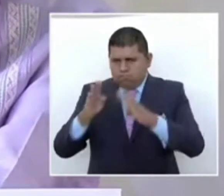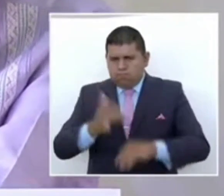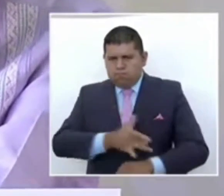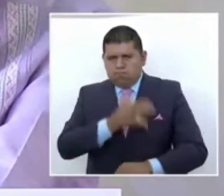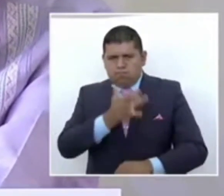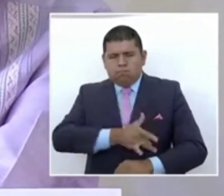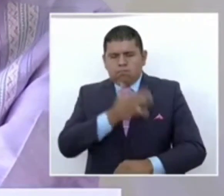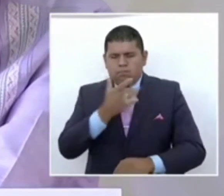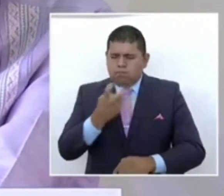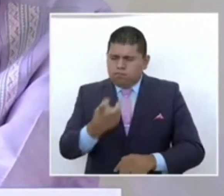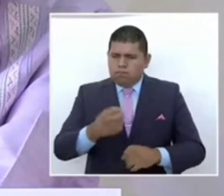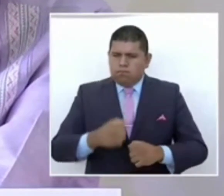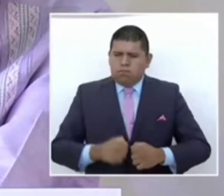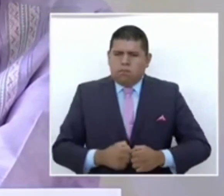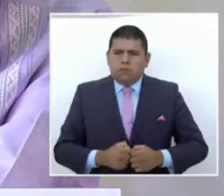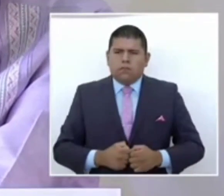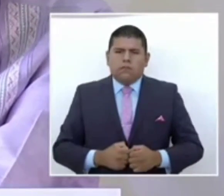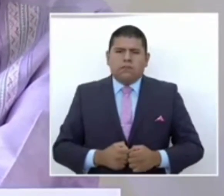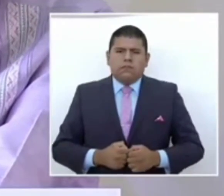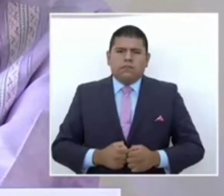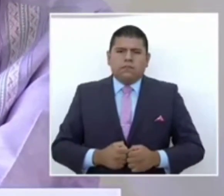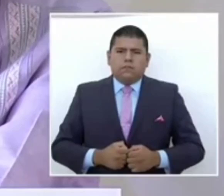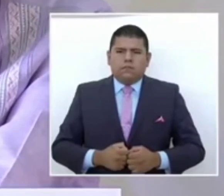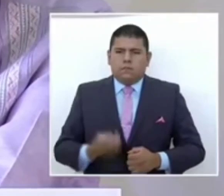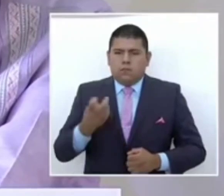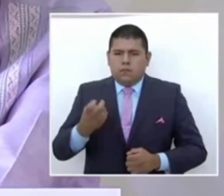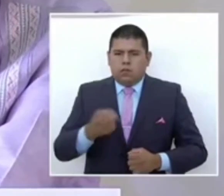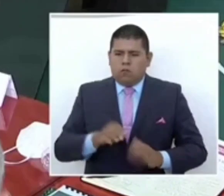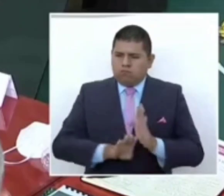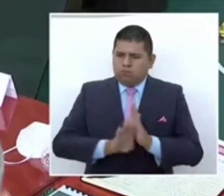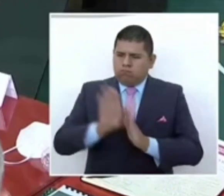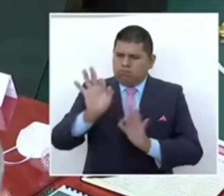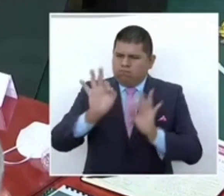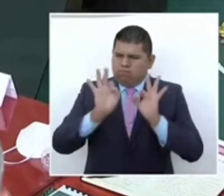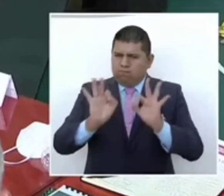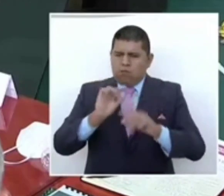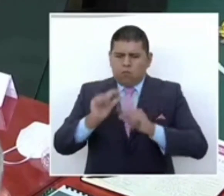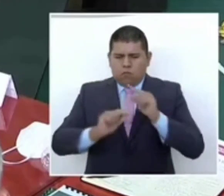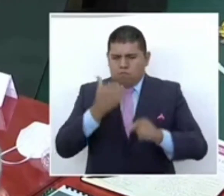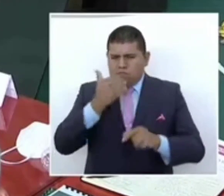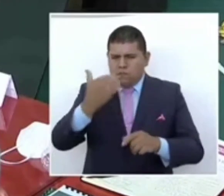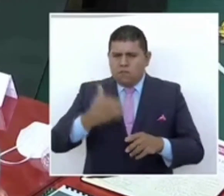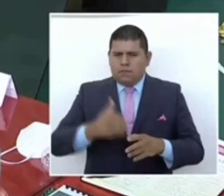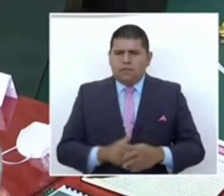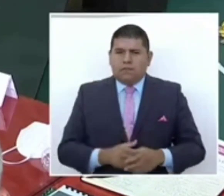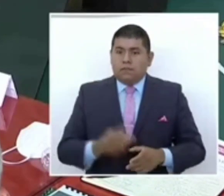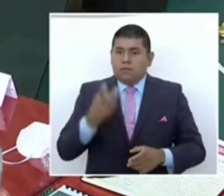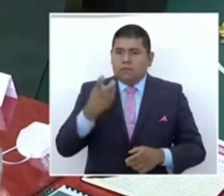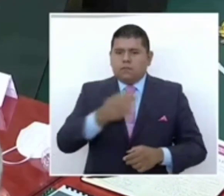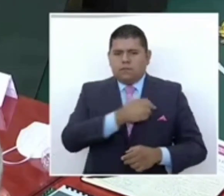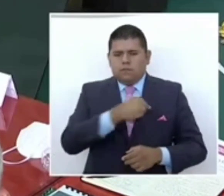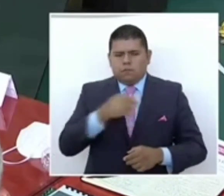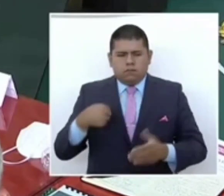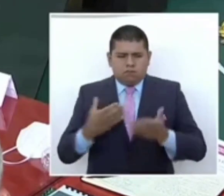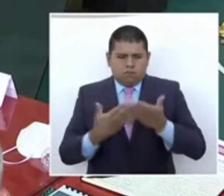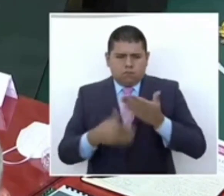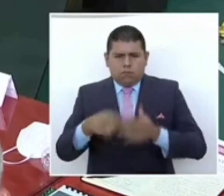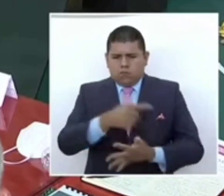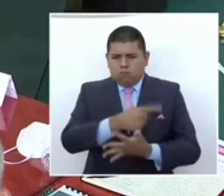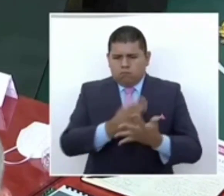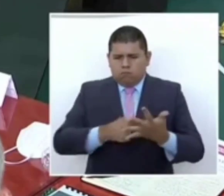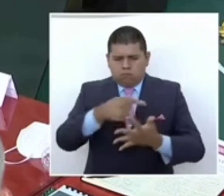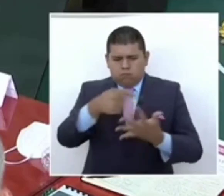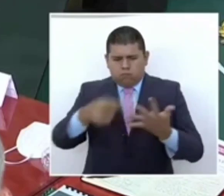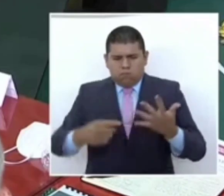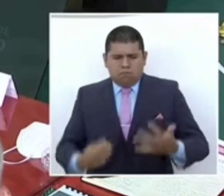nuestro concepto de desarrollo. Por eso vamos a seguir con los programas de